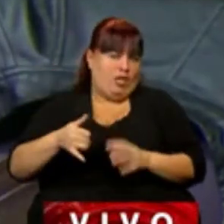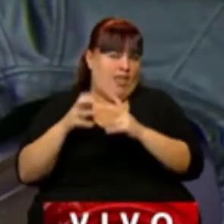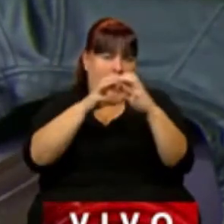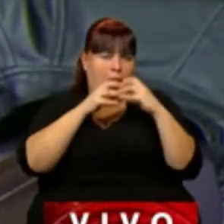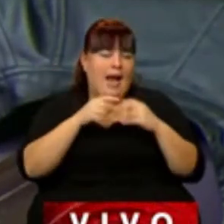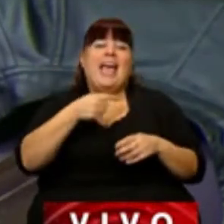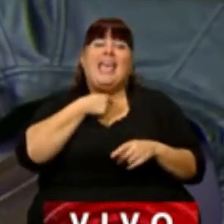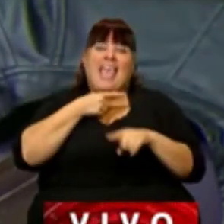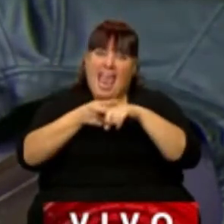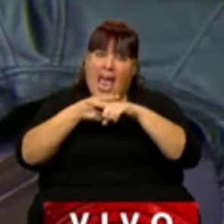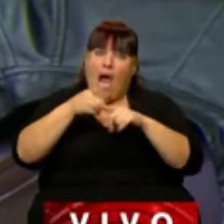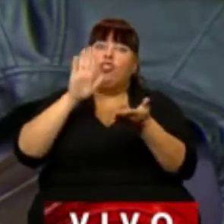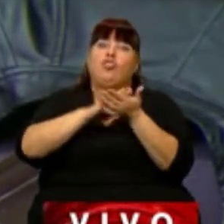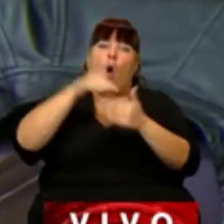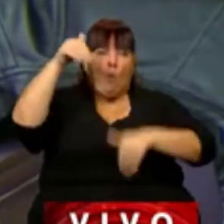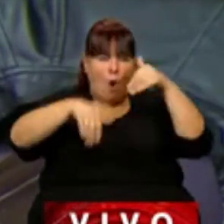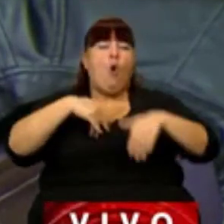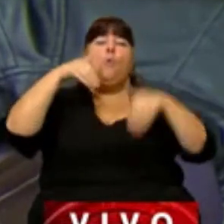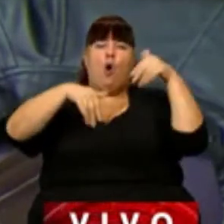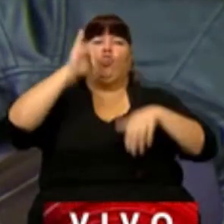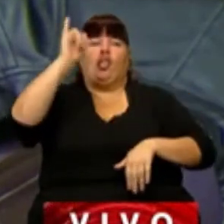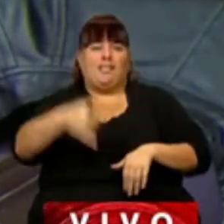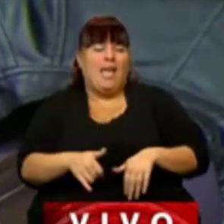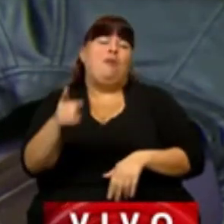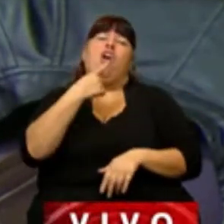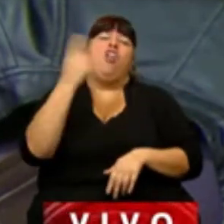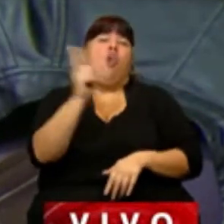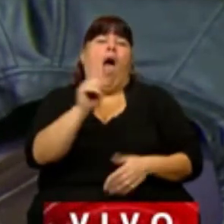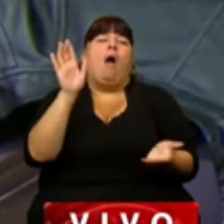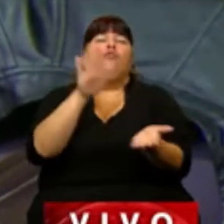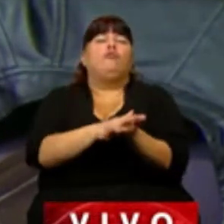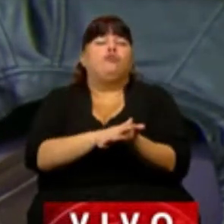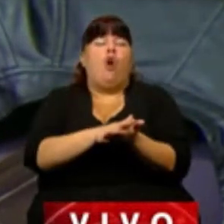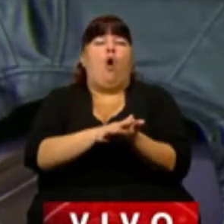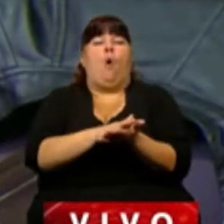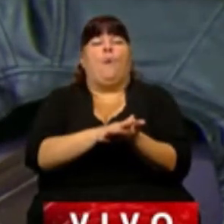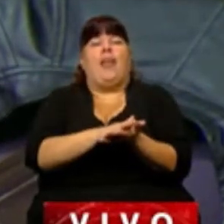porque si quieren discutir elecciones, discutimos, pero no me vengan a hablar